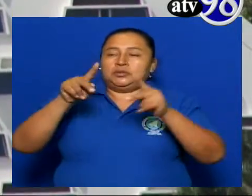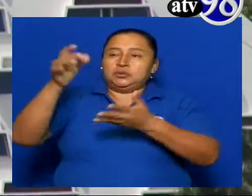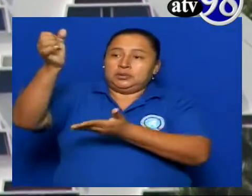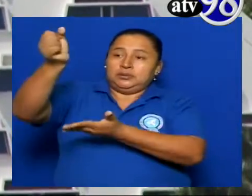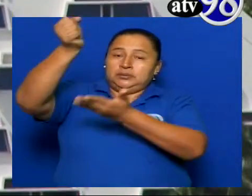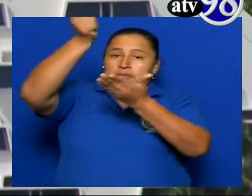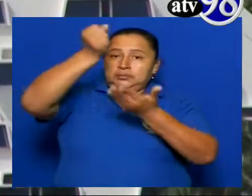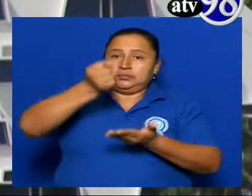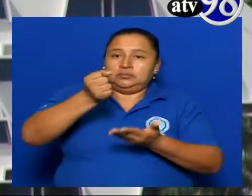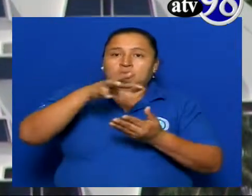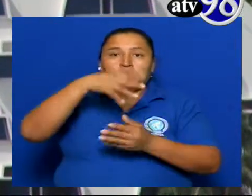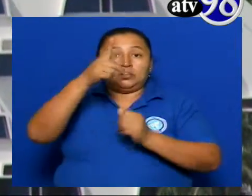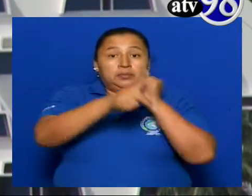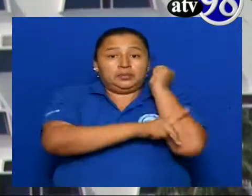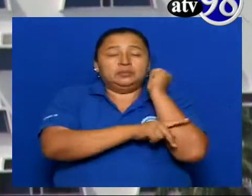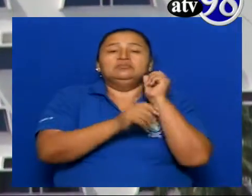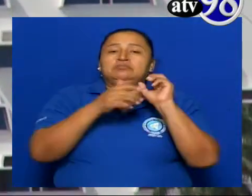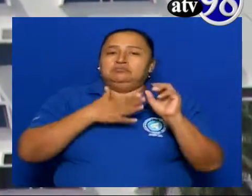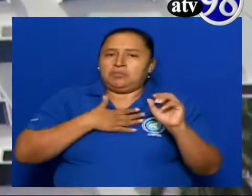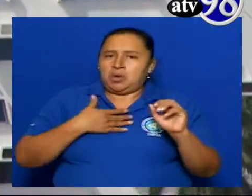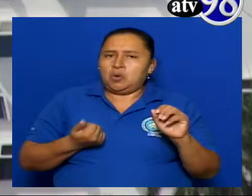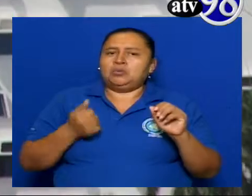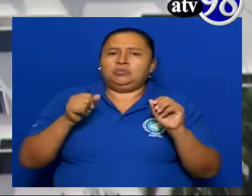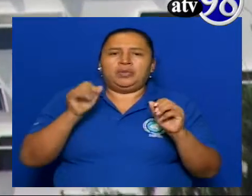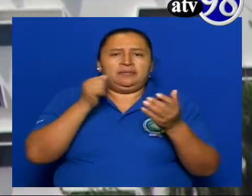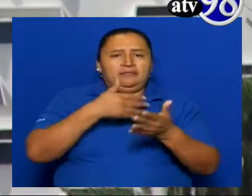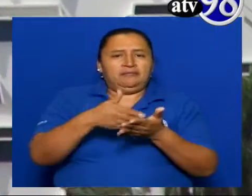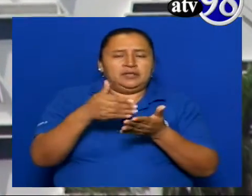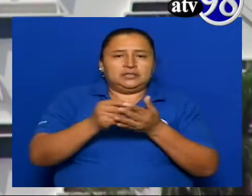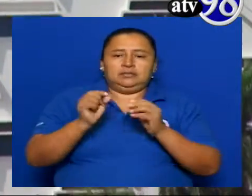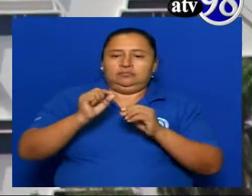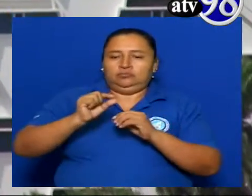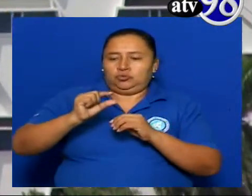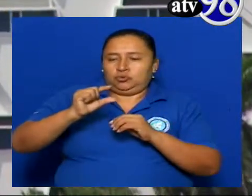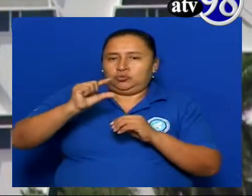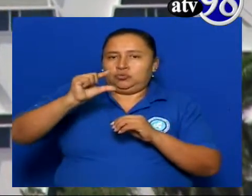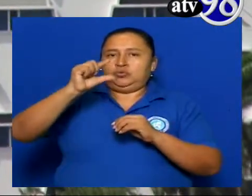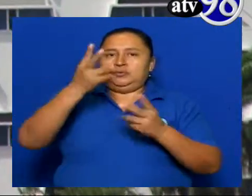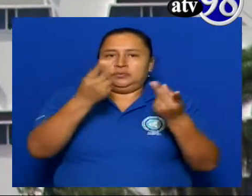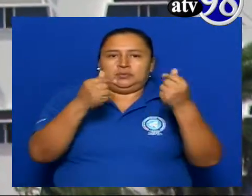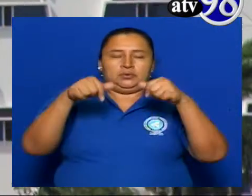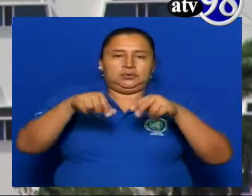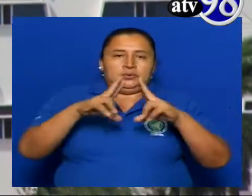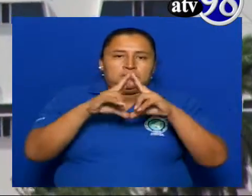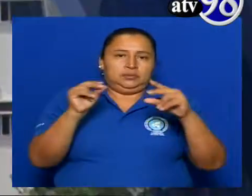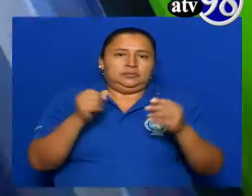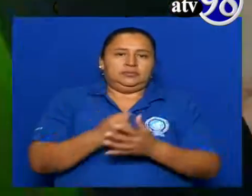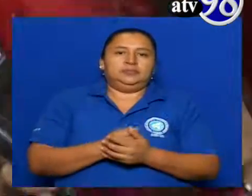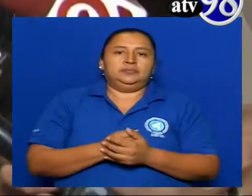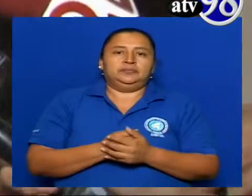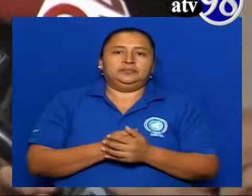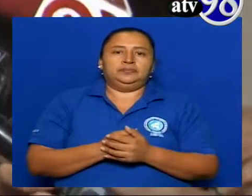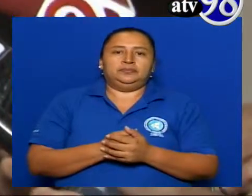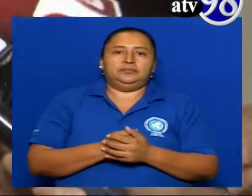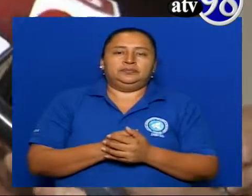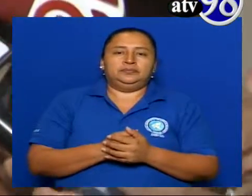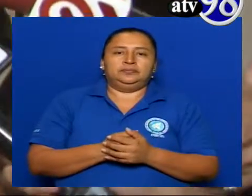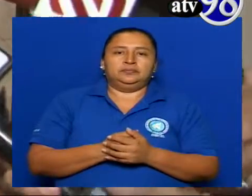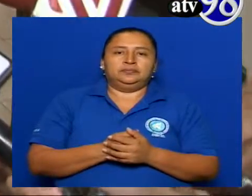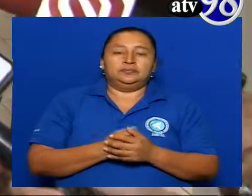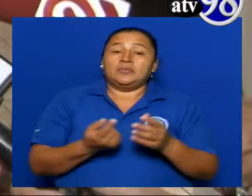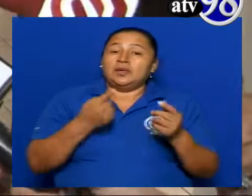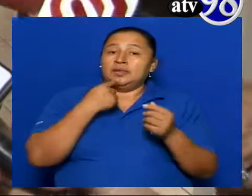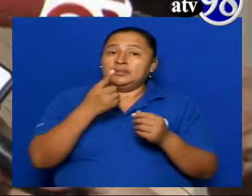a los inversores extranjeros, lo que permitirá mayor crecimiento económico en Nicaragua. Y ahora, con